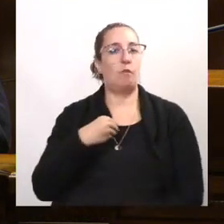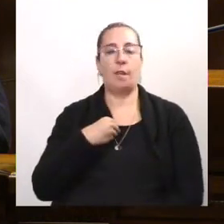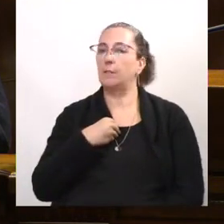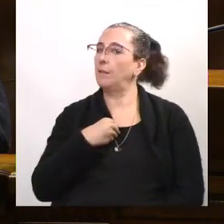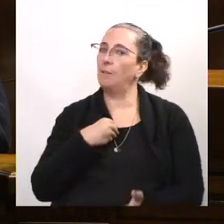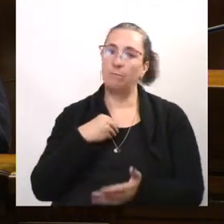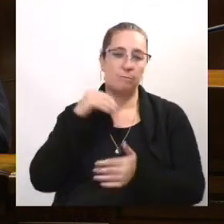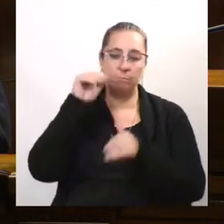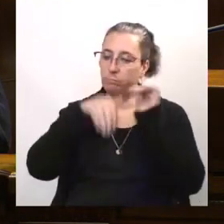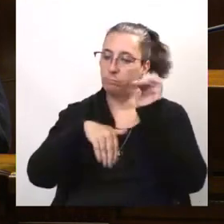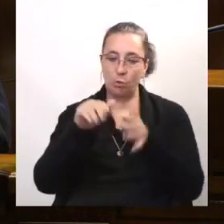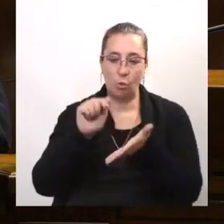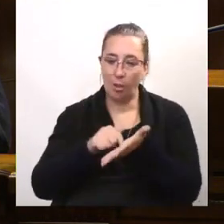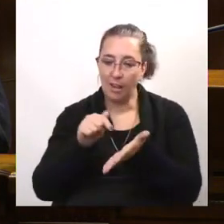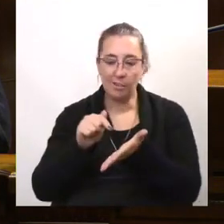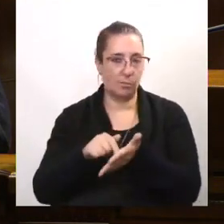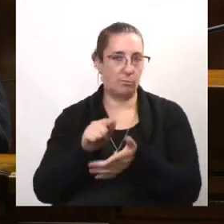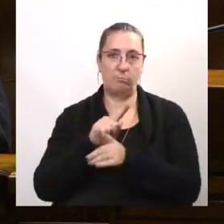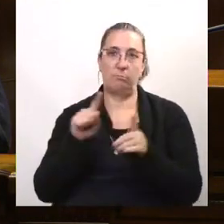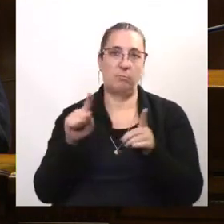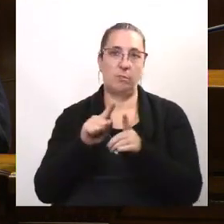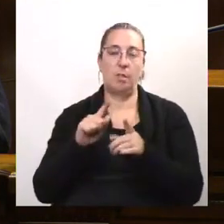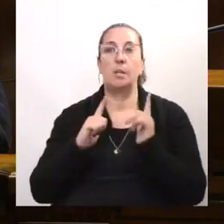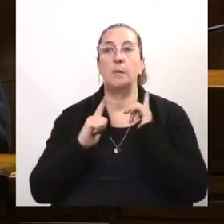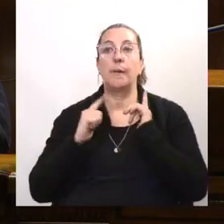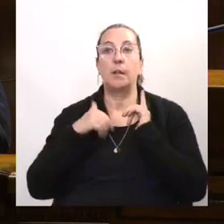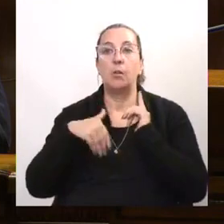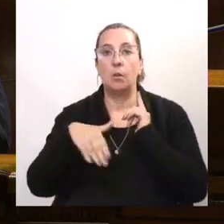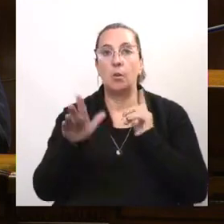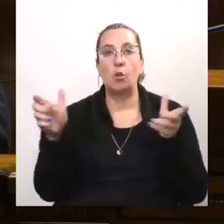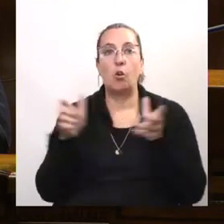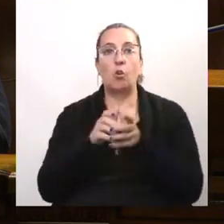electrónico y espero que la Corte,